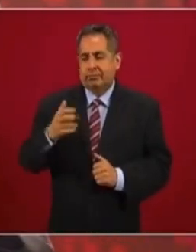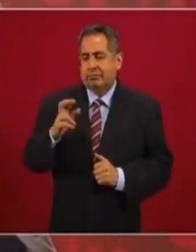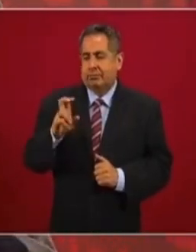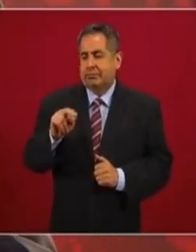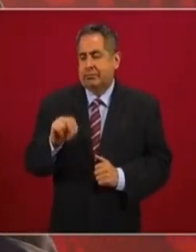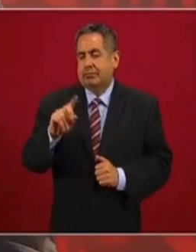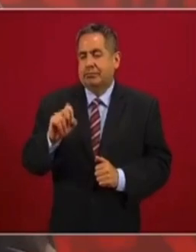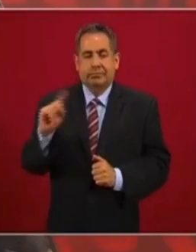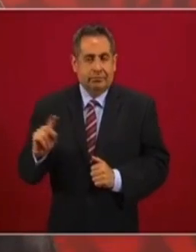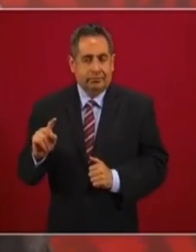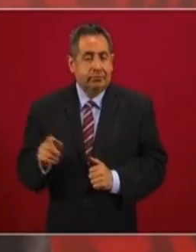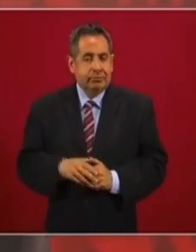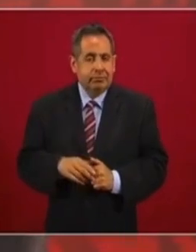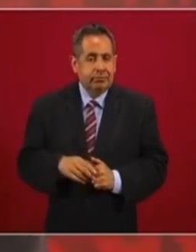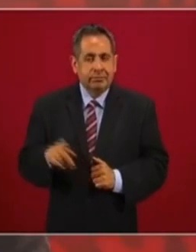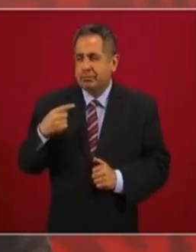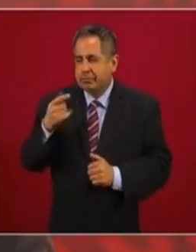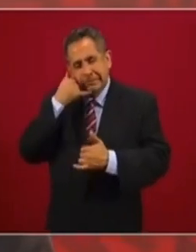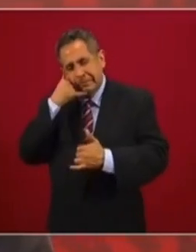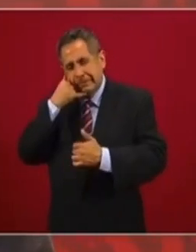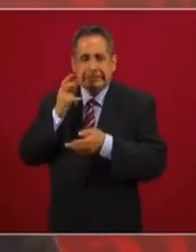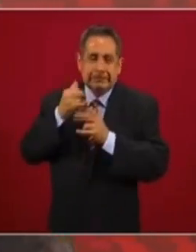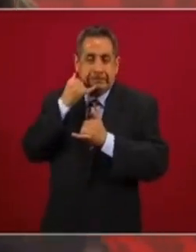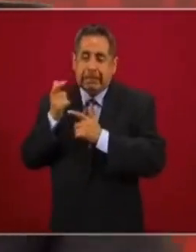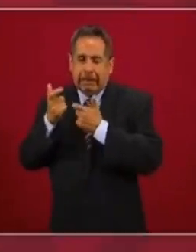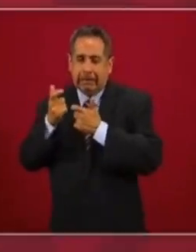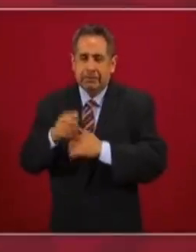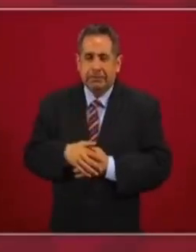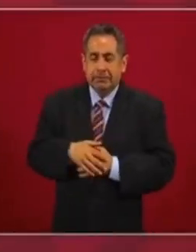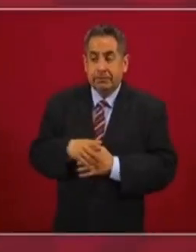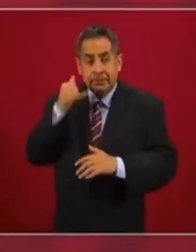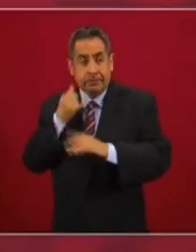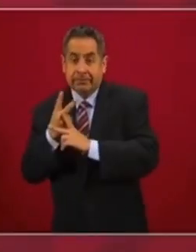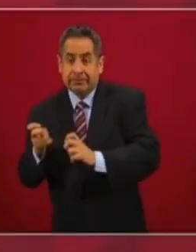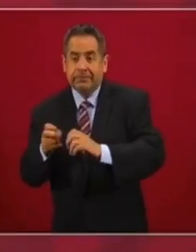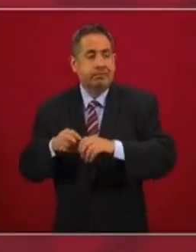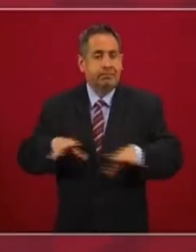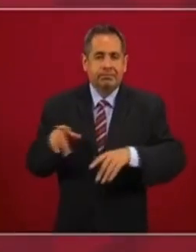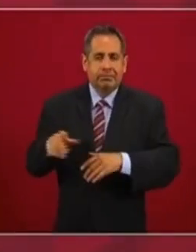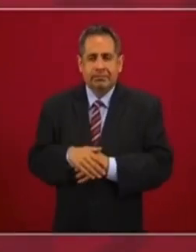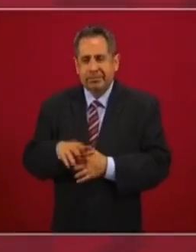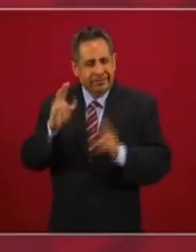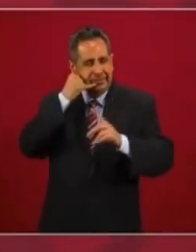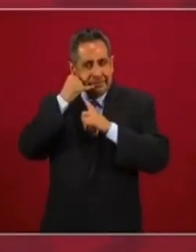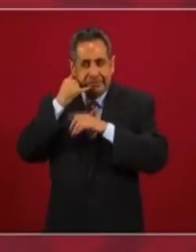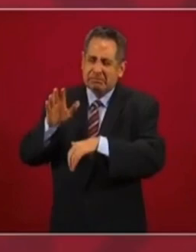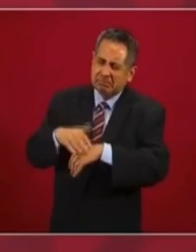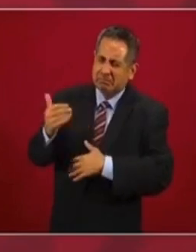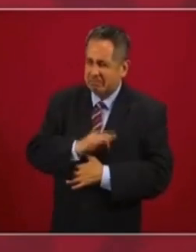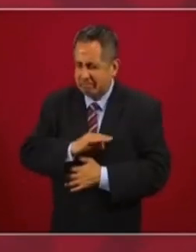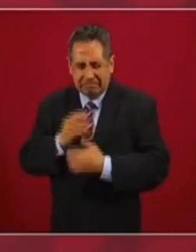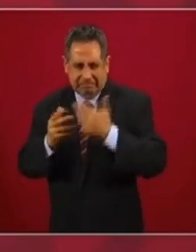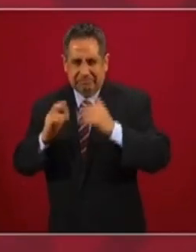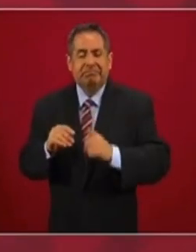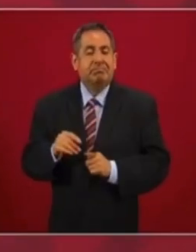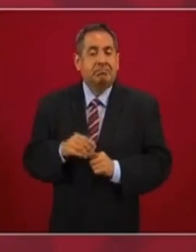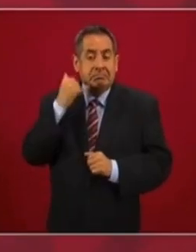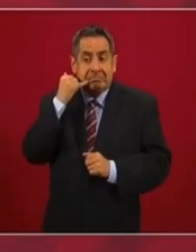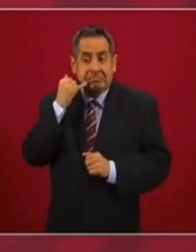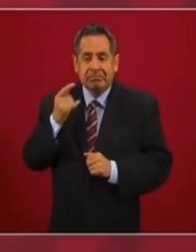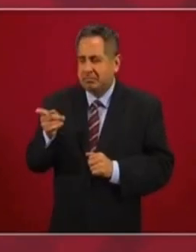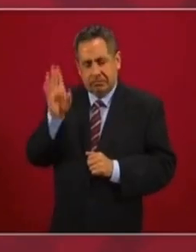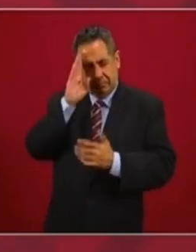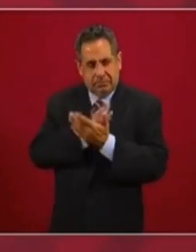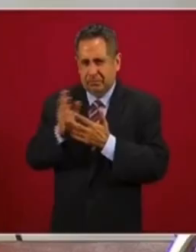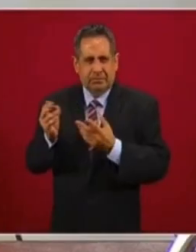Hernández. Y se ríen, porque le dice Cerizola en la llamada, oye, felicidades, gobernador.